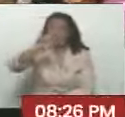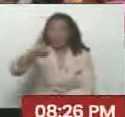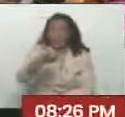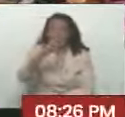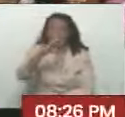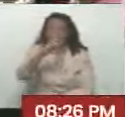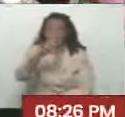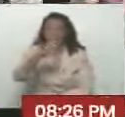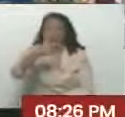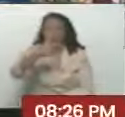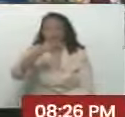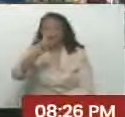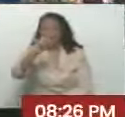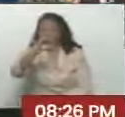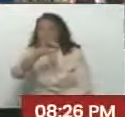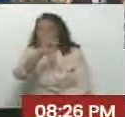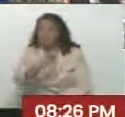Es un gran regalo